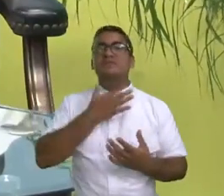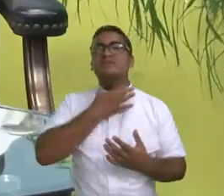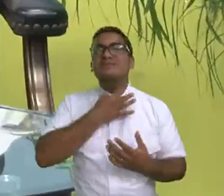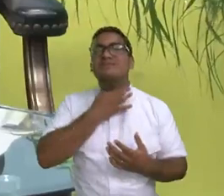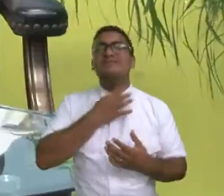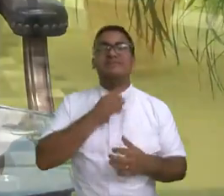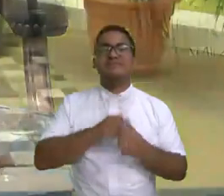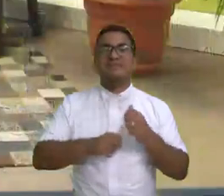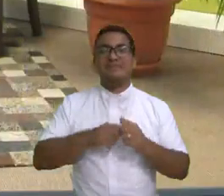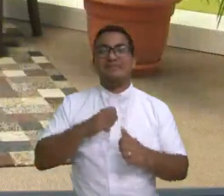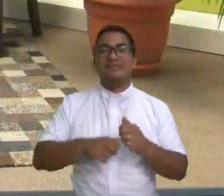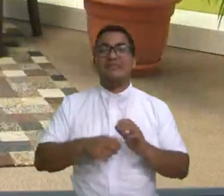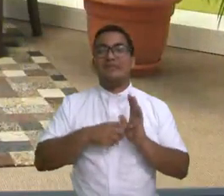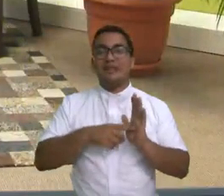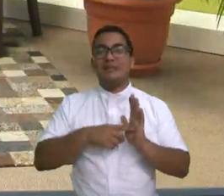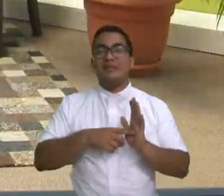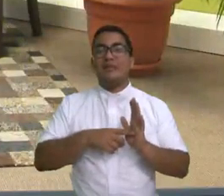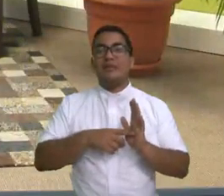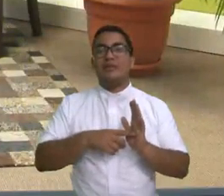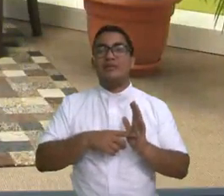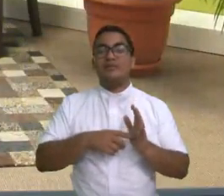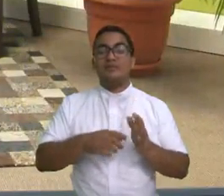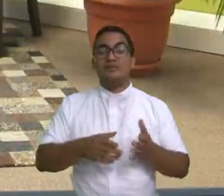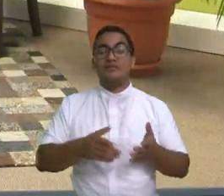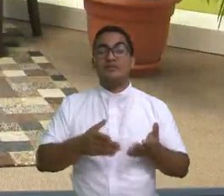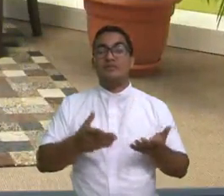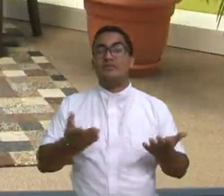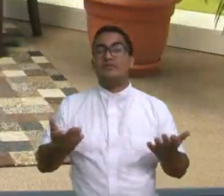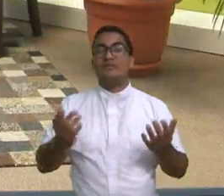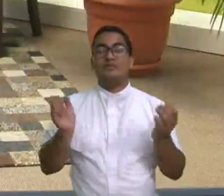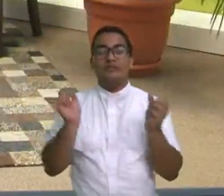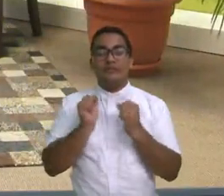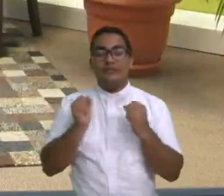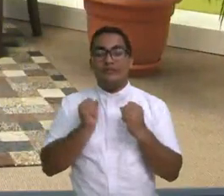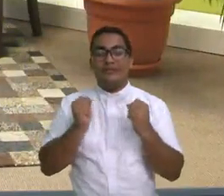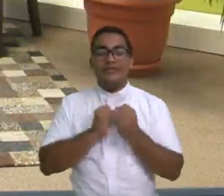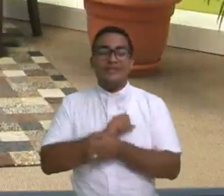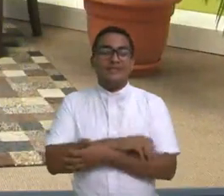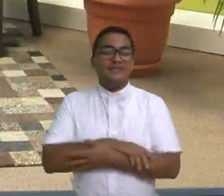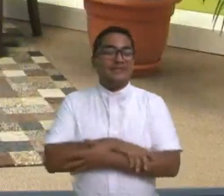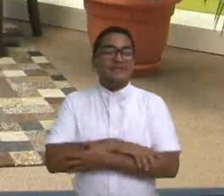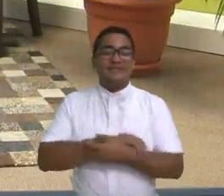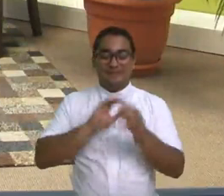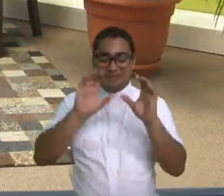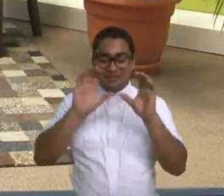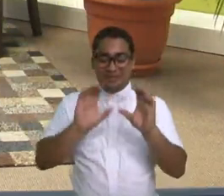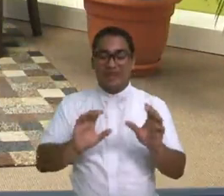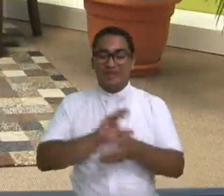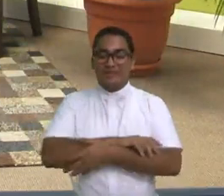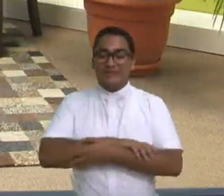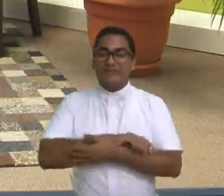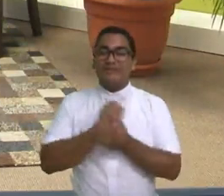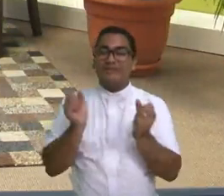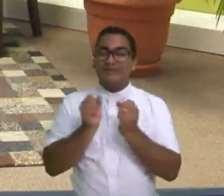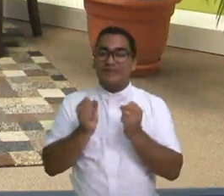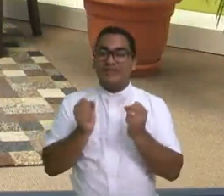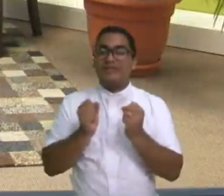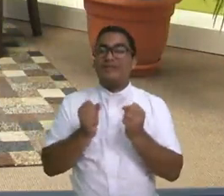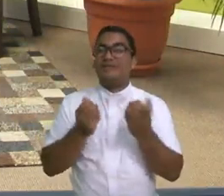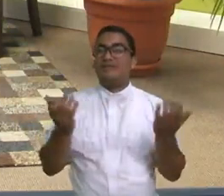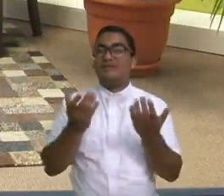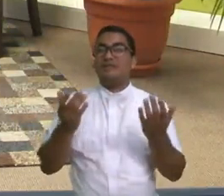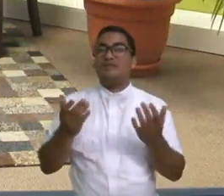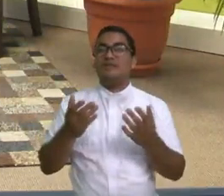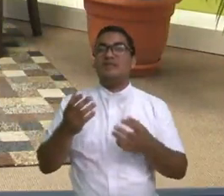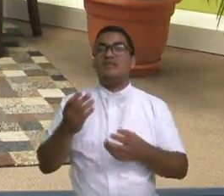la temperatura durante el día, pero a manera que va llegando la tarde, comienza a bajar. Pero además de eso,